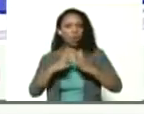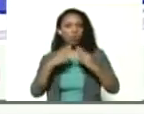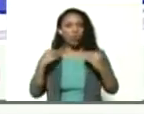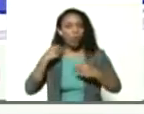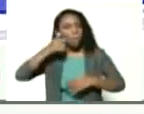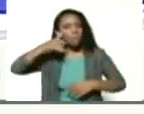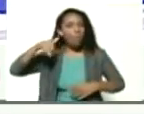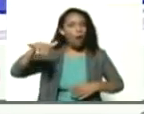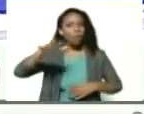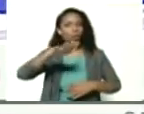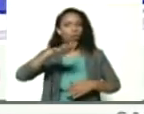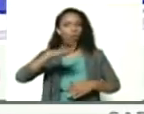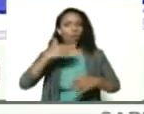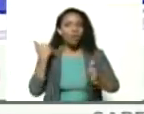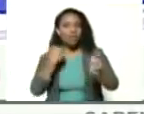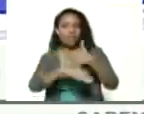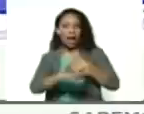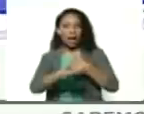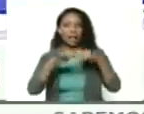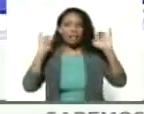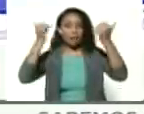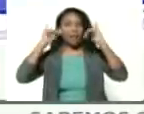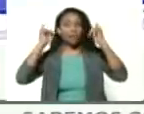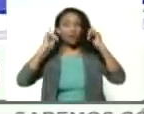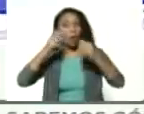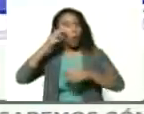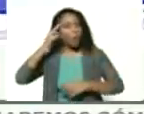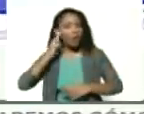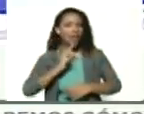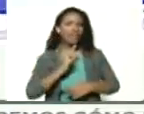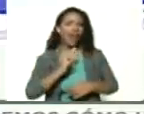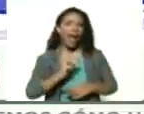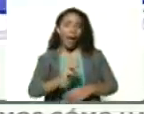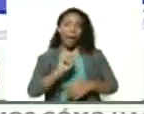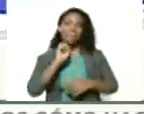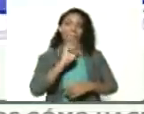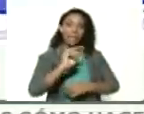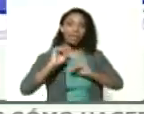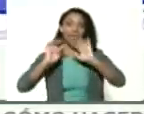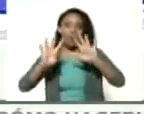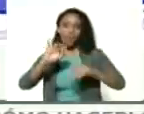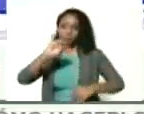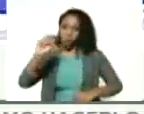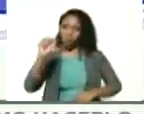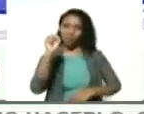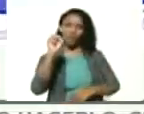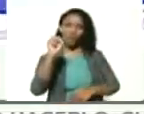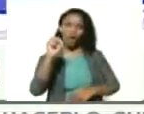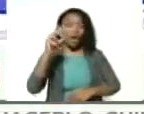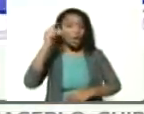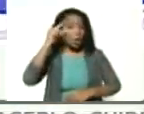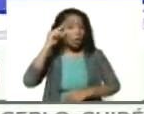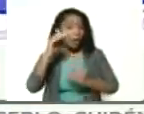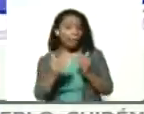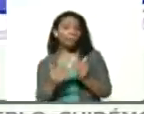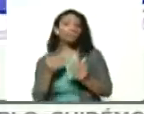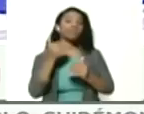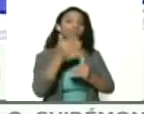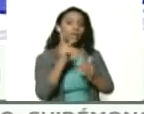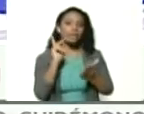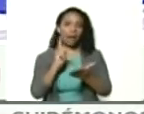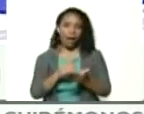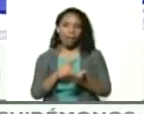pueblo salga a celebrar con Bolívar el 29 de junio y los días posteriores su